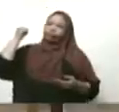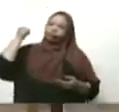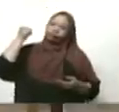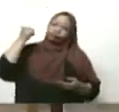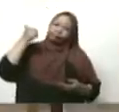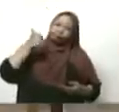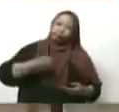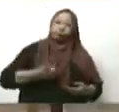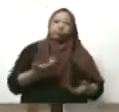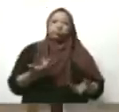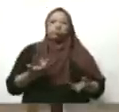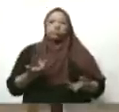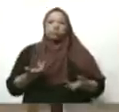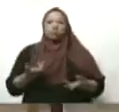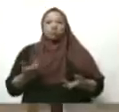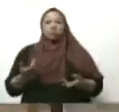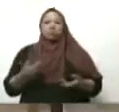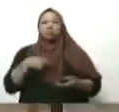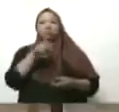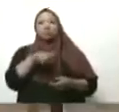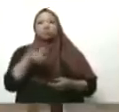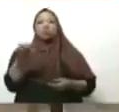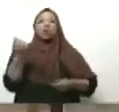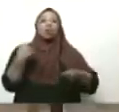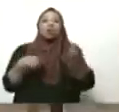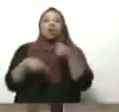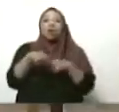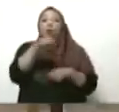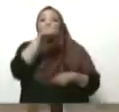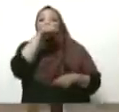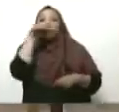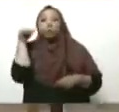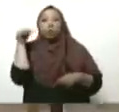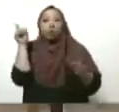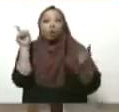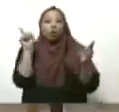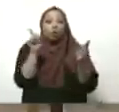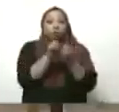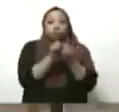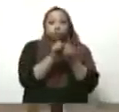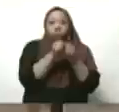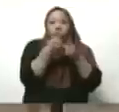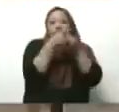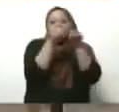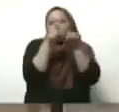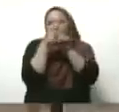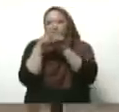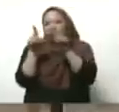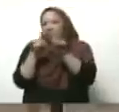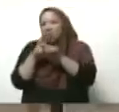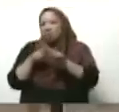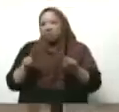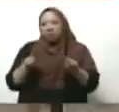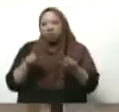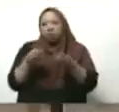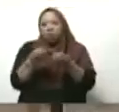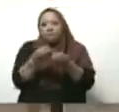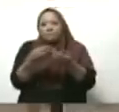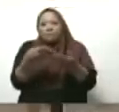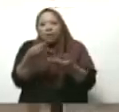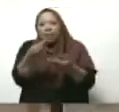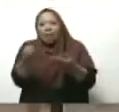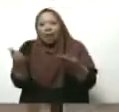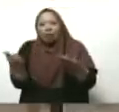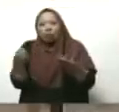para que tengan una idea detrás de cada gramo de cocaína marihuana heroína popper si existe un sinnúmero de